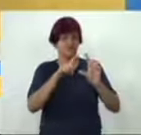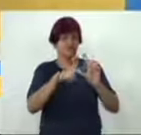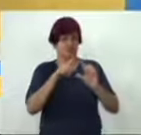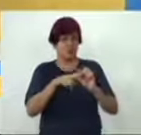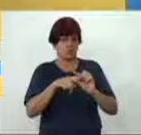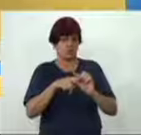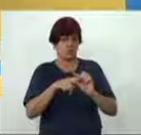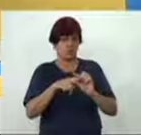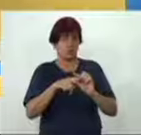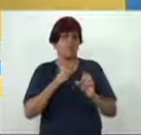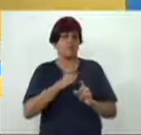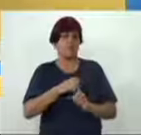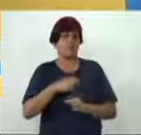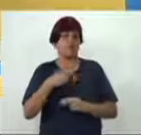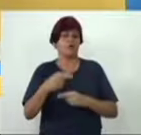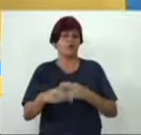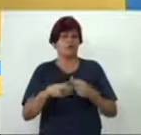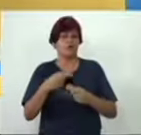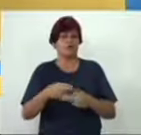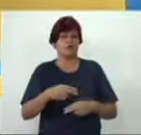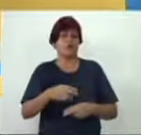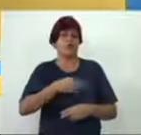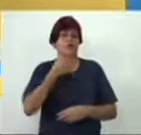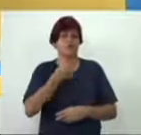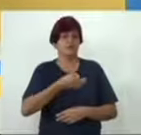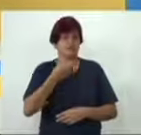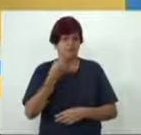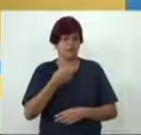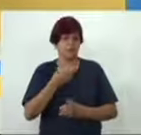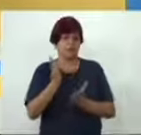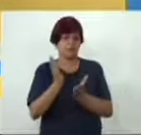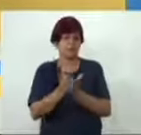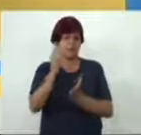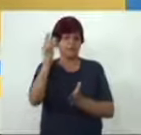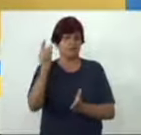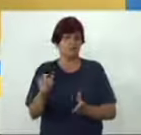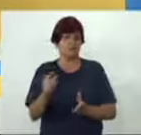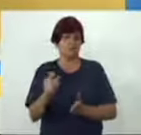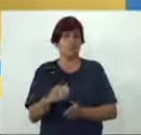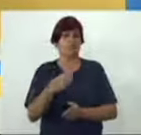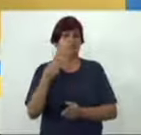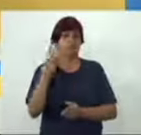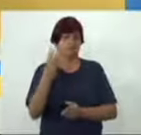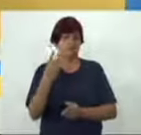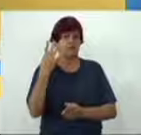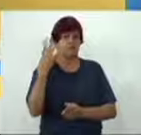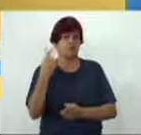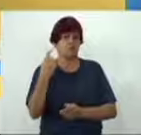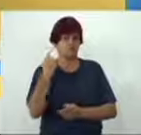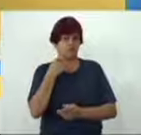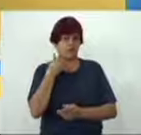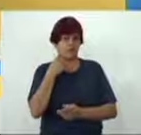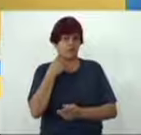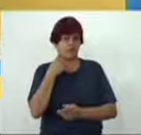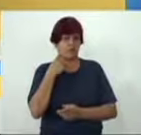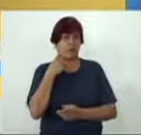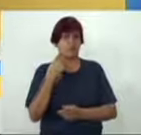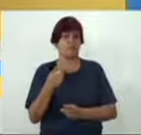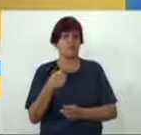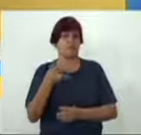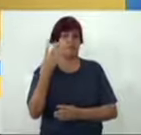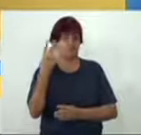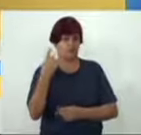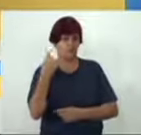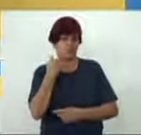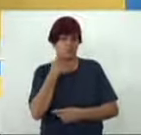quisiéramos realizar algunas precisiones con los profesores y estudiantes de tercer y cuarto año. En el caso de